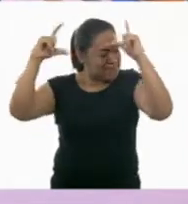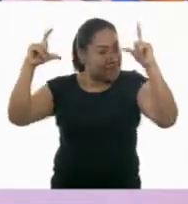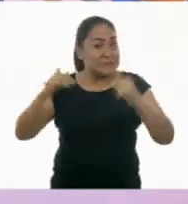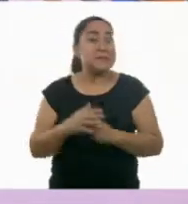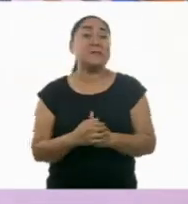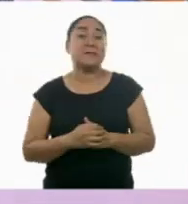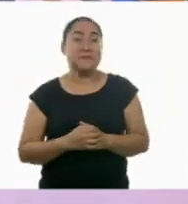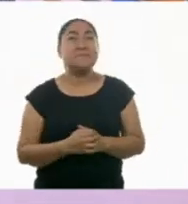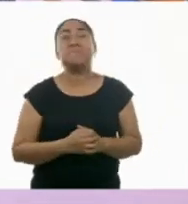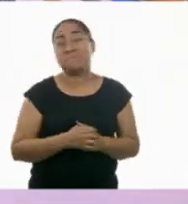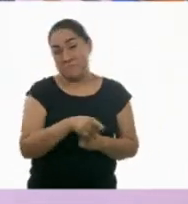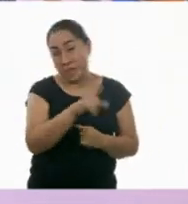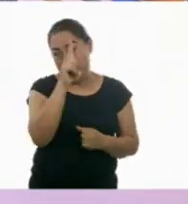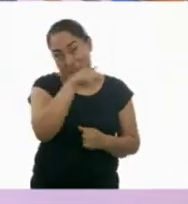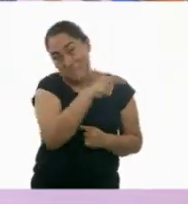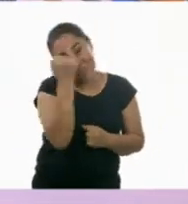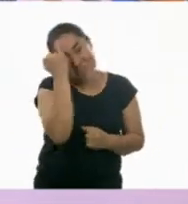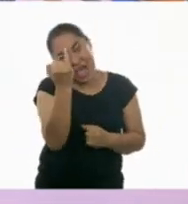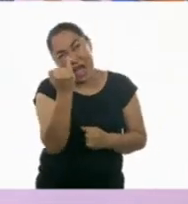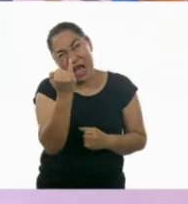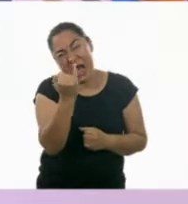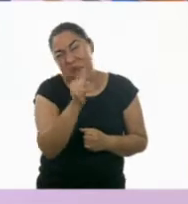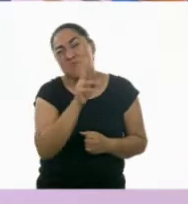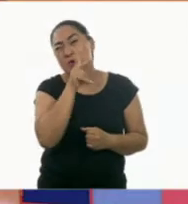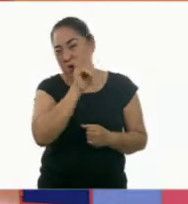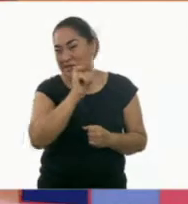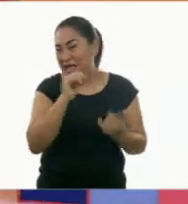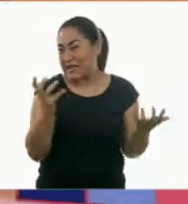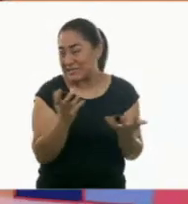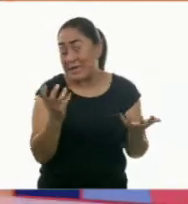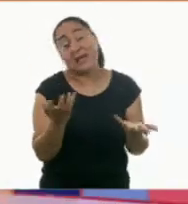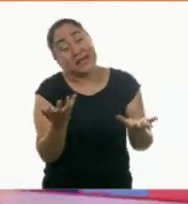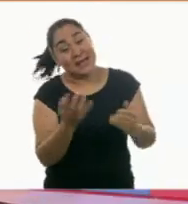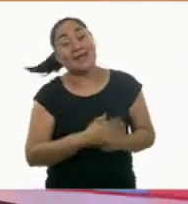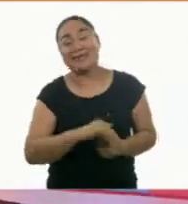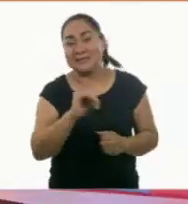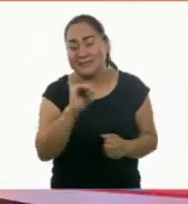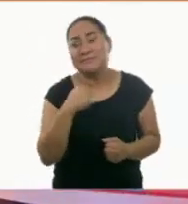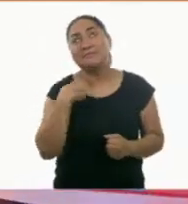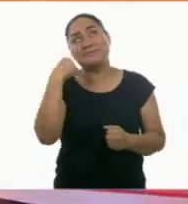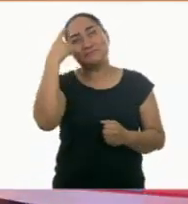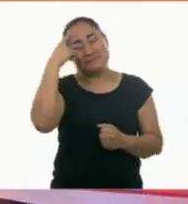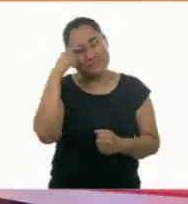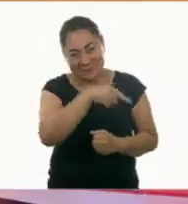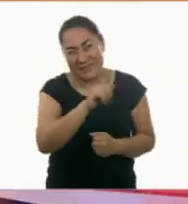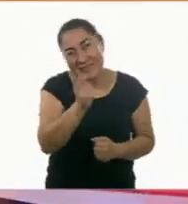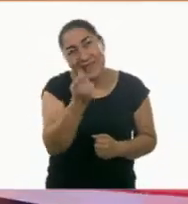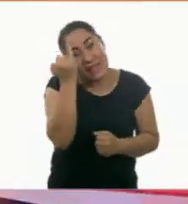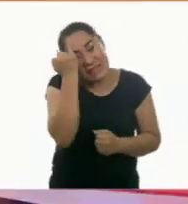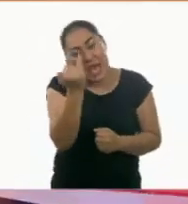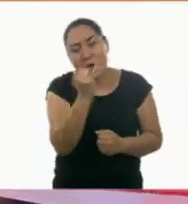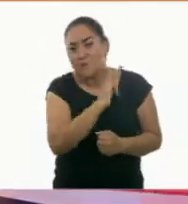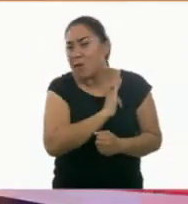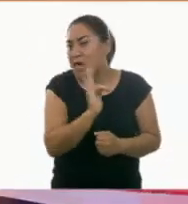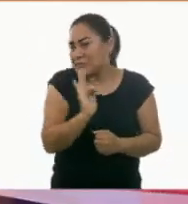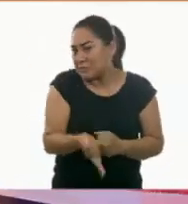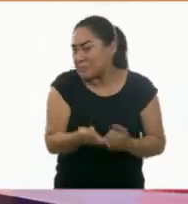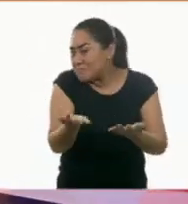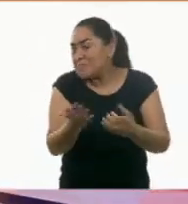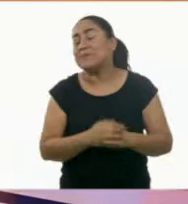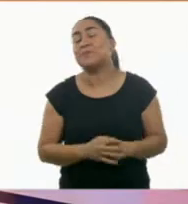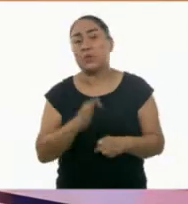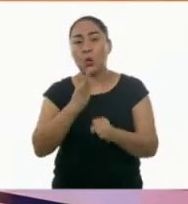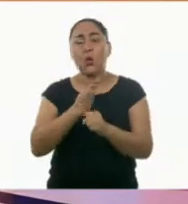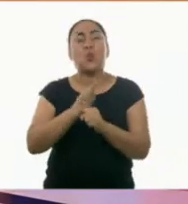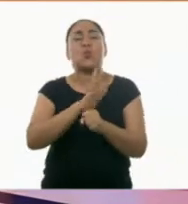que está padrísima la sugerencia de Alberto. Padrísimo, yo creo que sí vamos a tomar esa sugerencia el día de hoy. Y vamos entonces